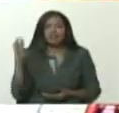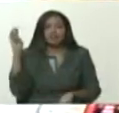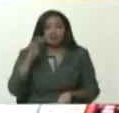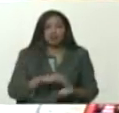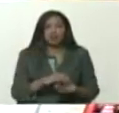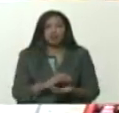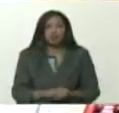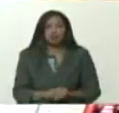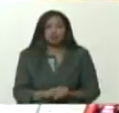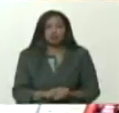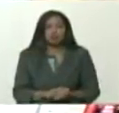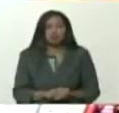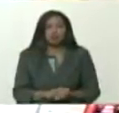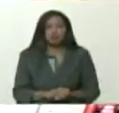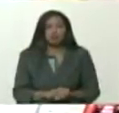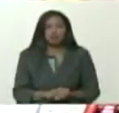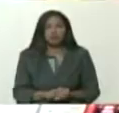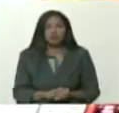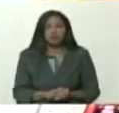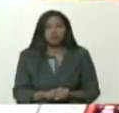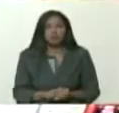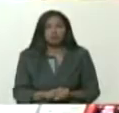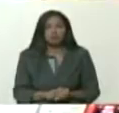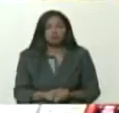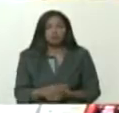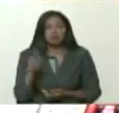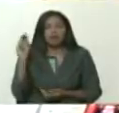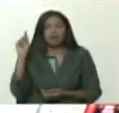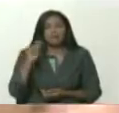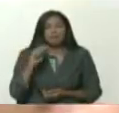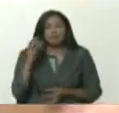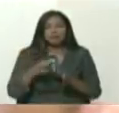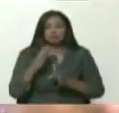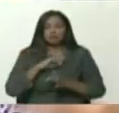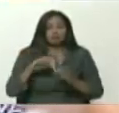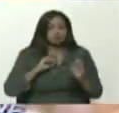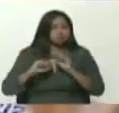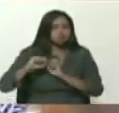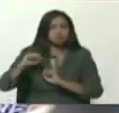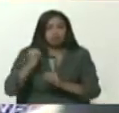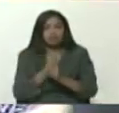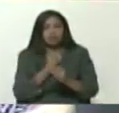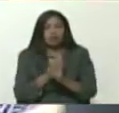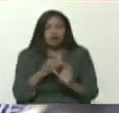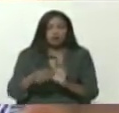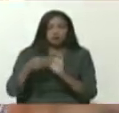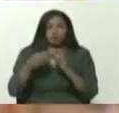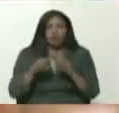de estar durante todo el mes de septiembre desplegados, trabajando, articulados con